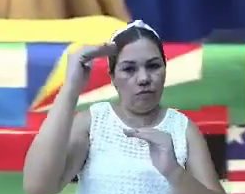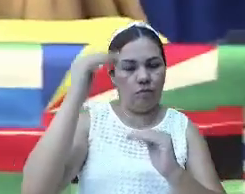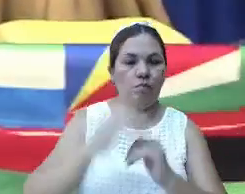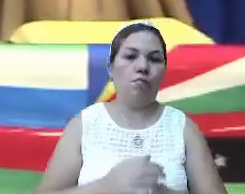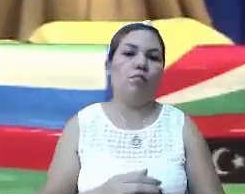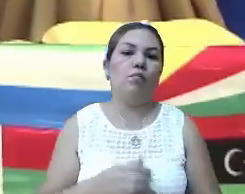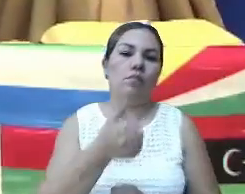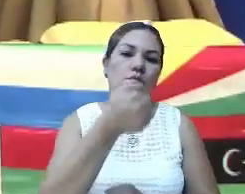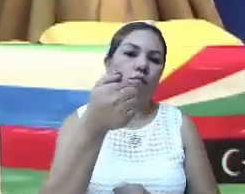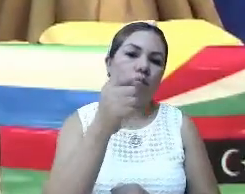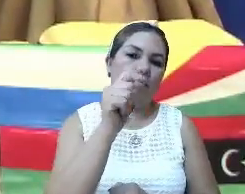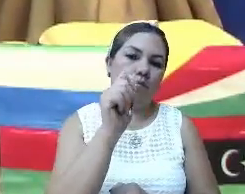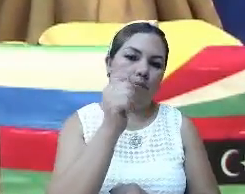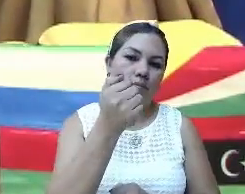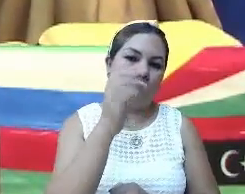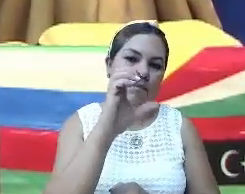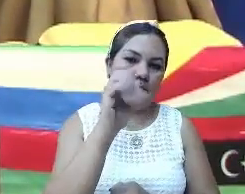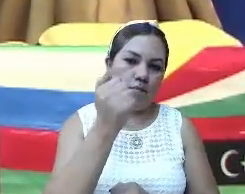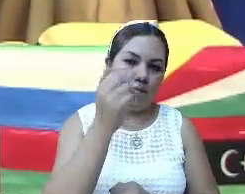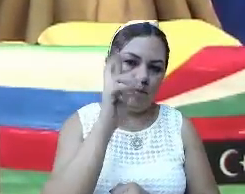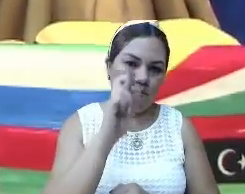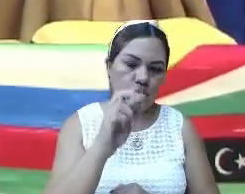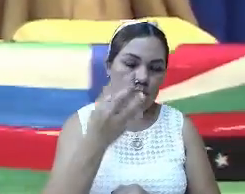enemigos. El enemigo